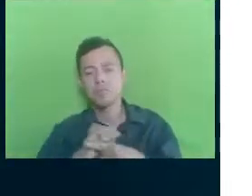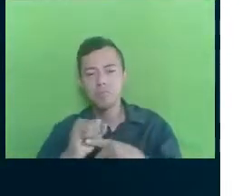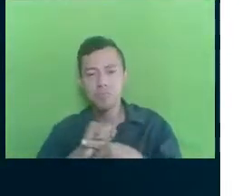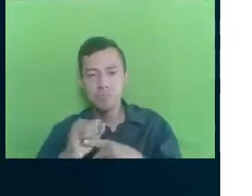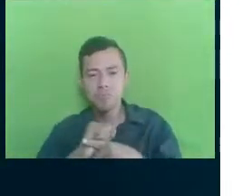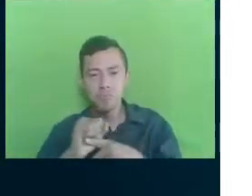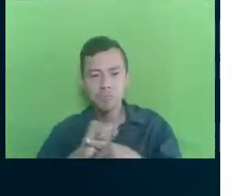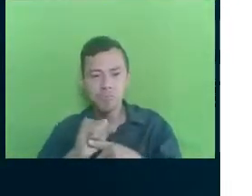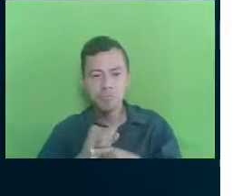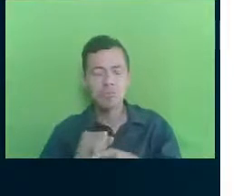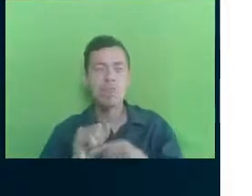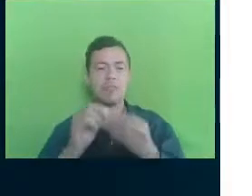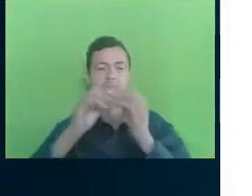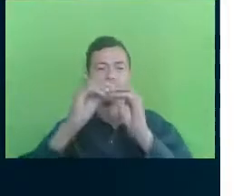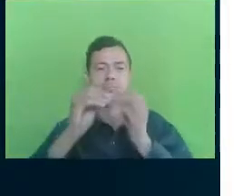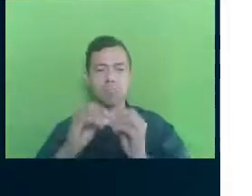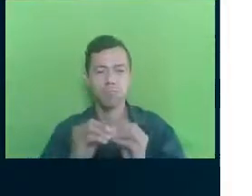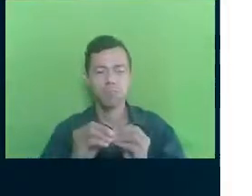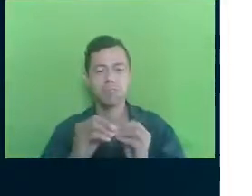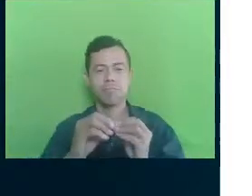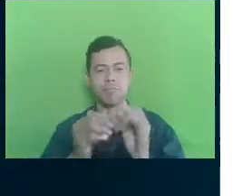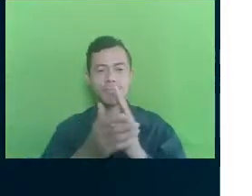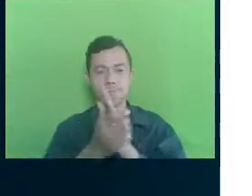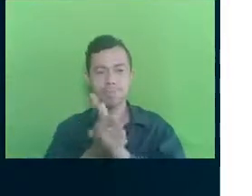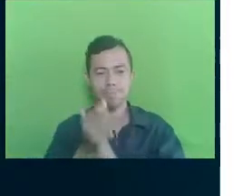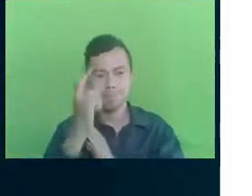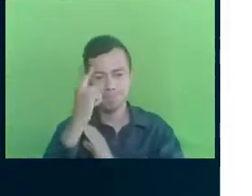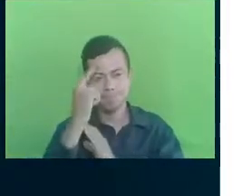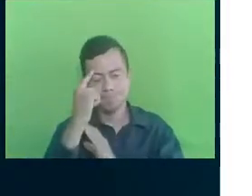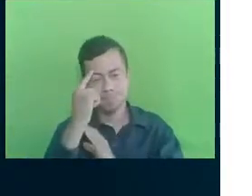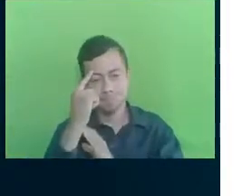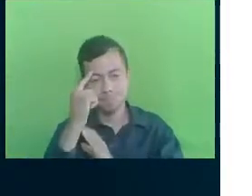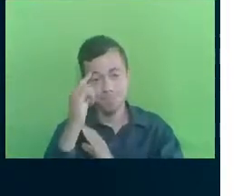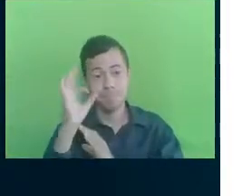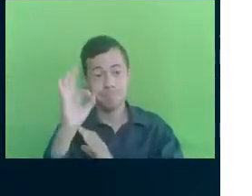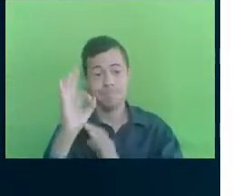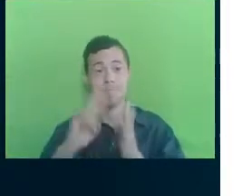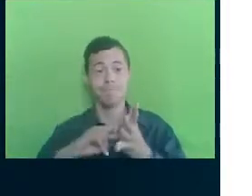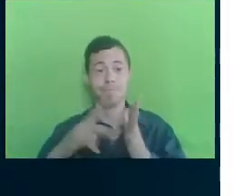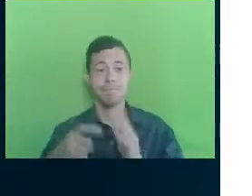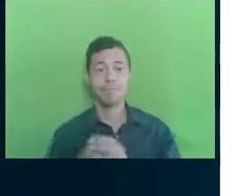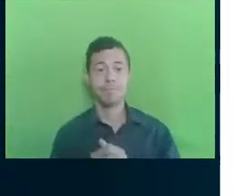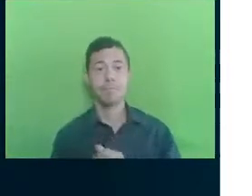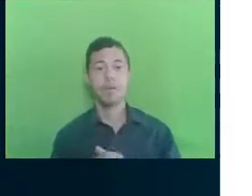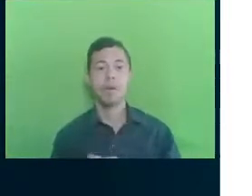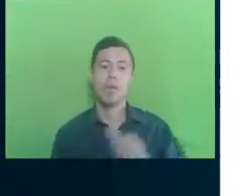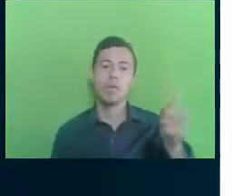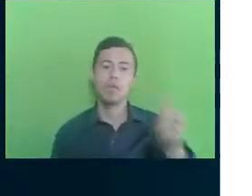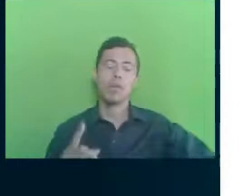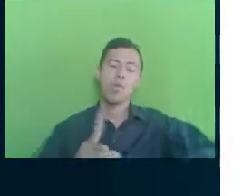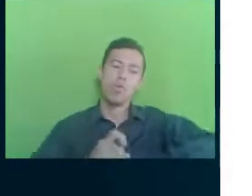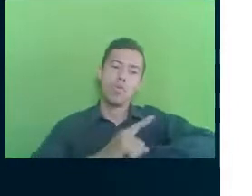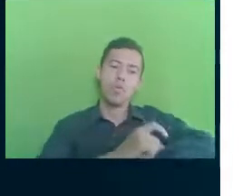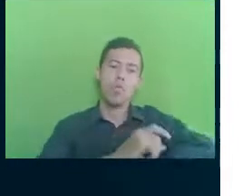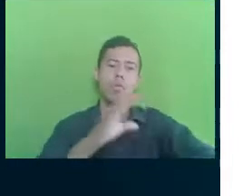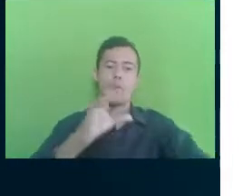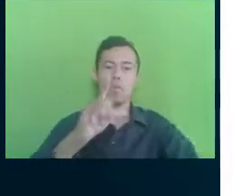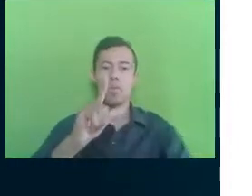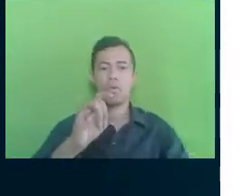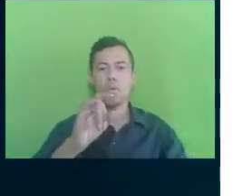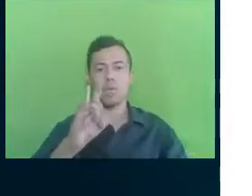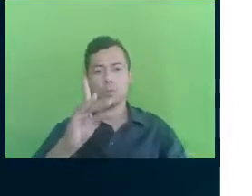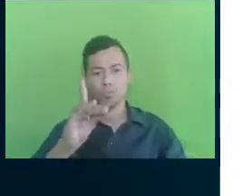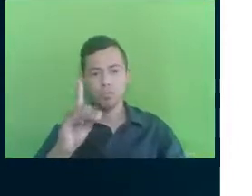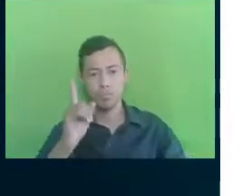a desarrollar inteligencia artificial. A Google Colab, que son notebooks en Jupyter o cuadernos de Jupyter para